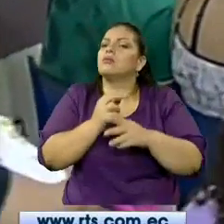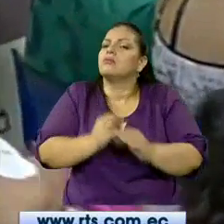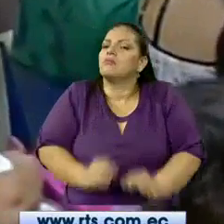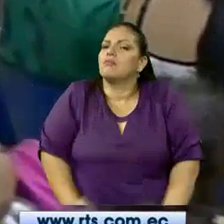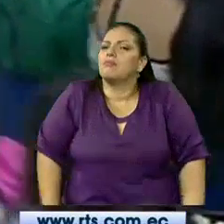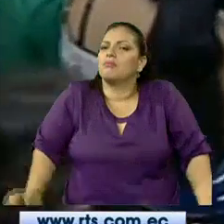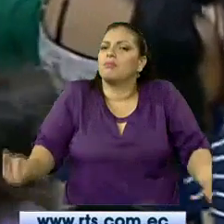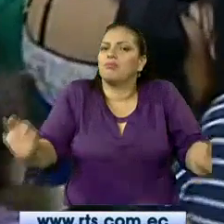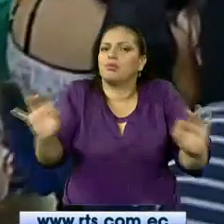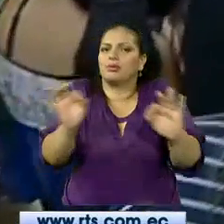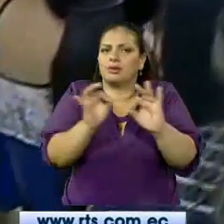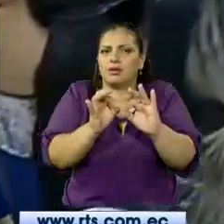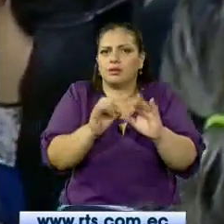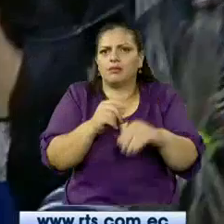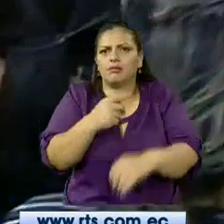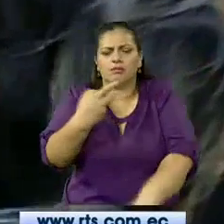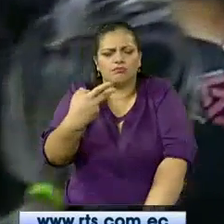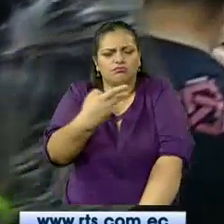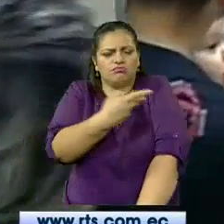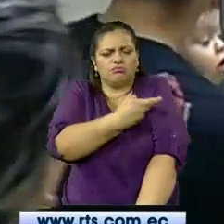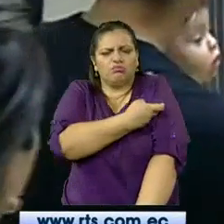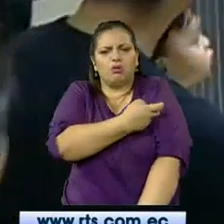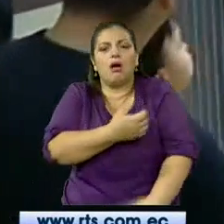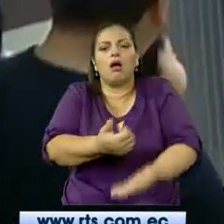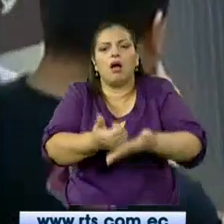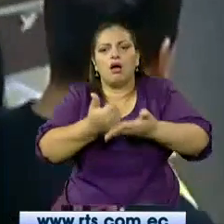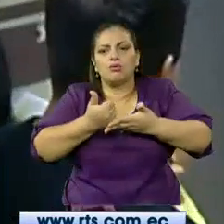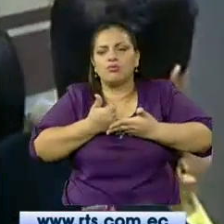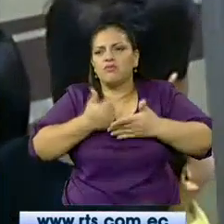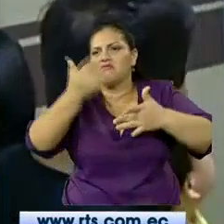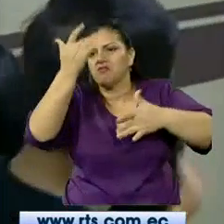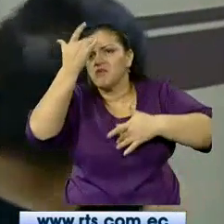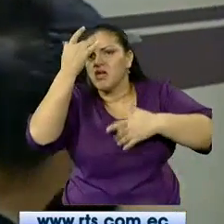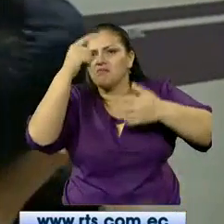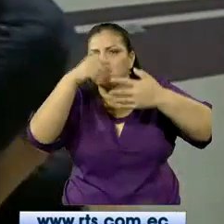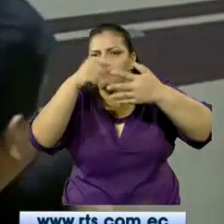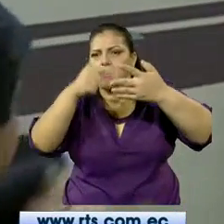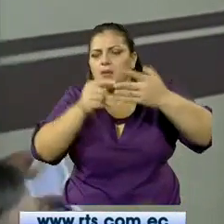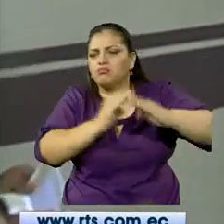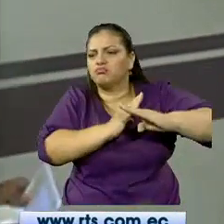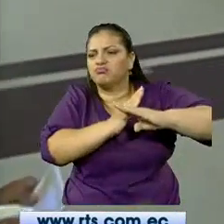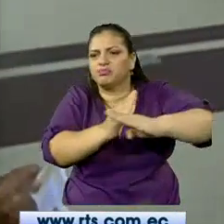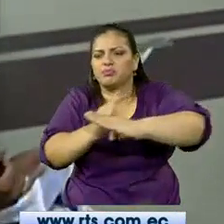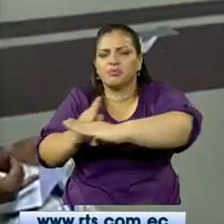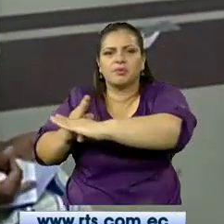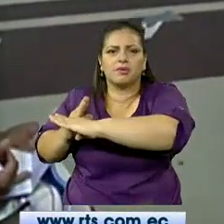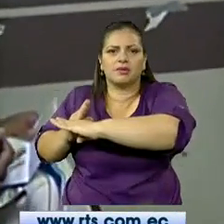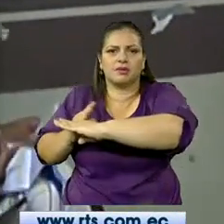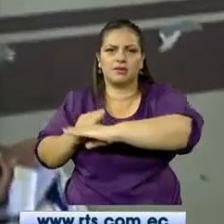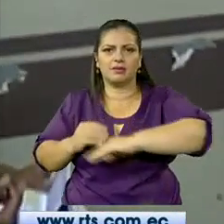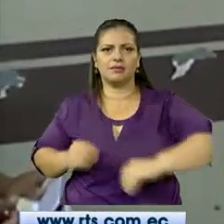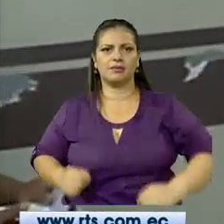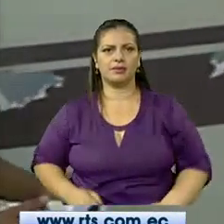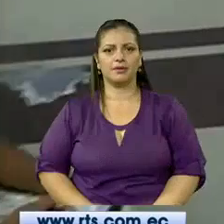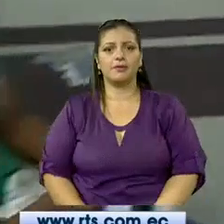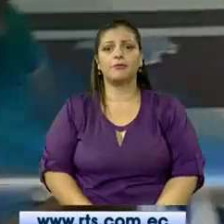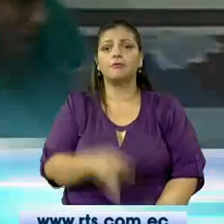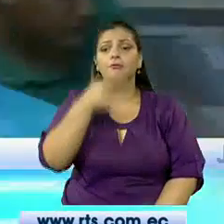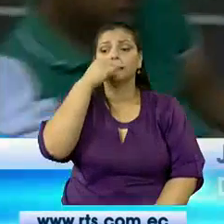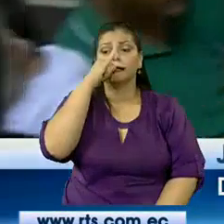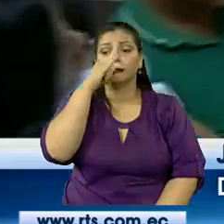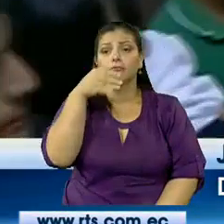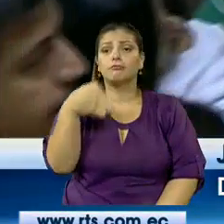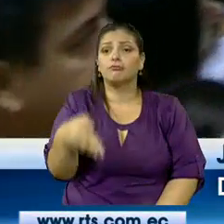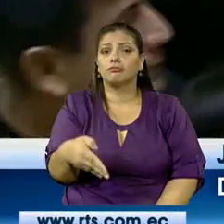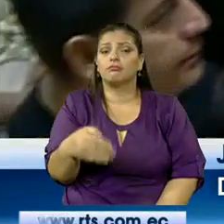un sinnúmero de enfermedades, especialmente que aquejan, que afectan a los niños. Y